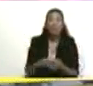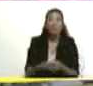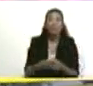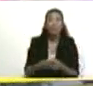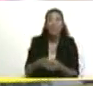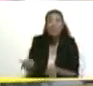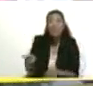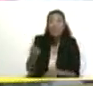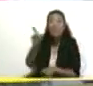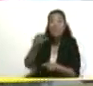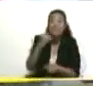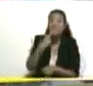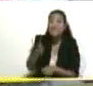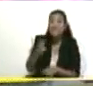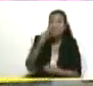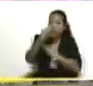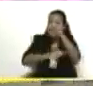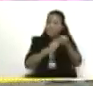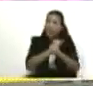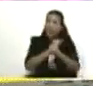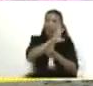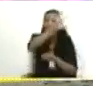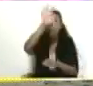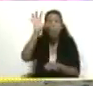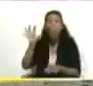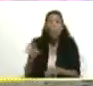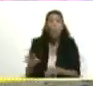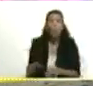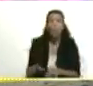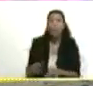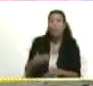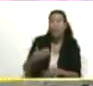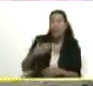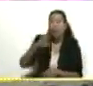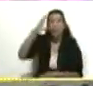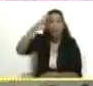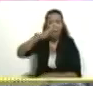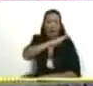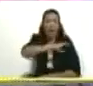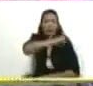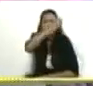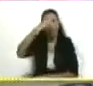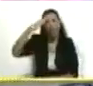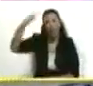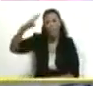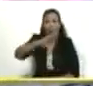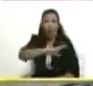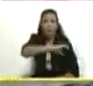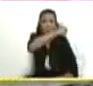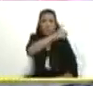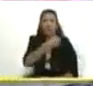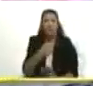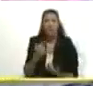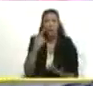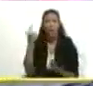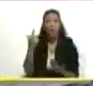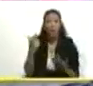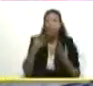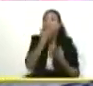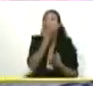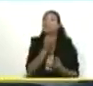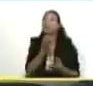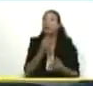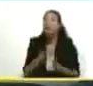Dicen expertos internacionales, amigos del Capitán Escalona. ¿Dónde está el Capitán Escalona? Capitán Escalona le empezó a salir barba,